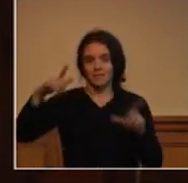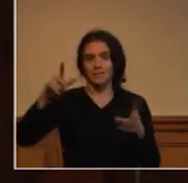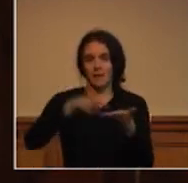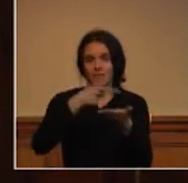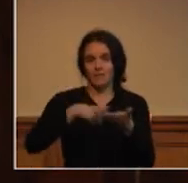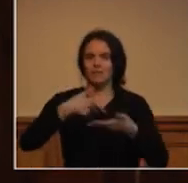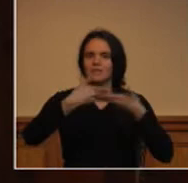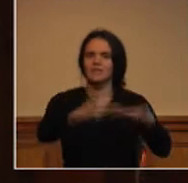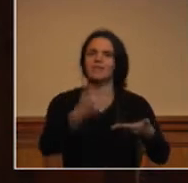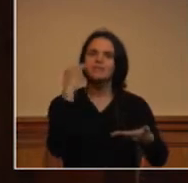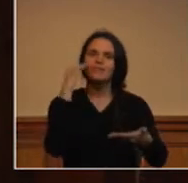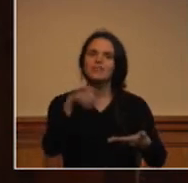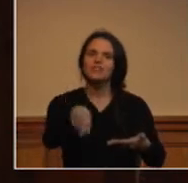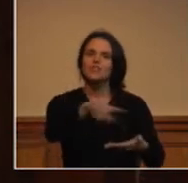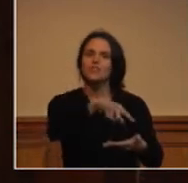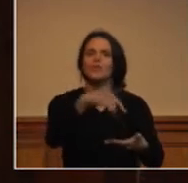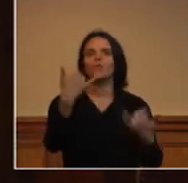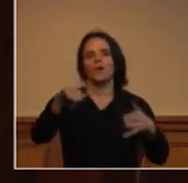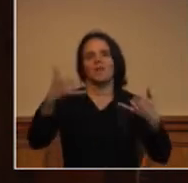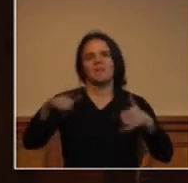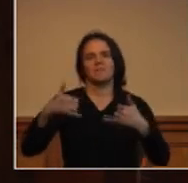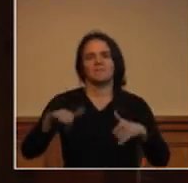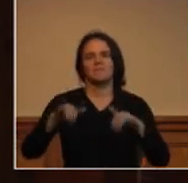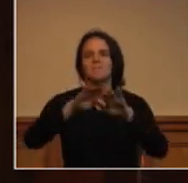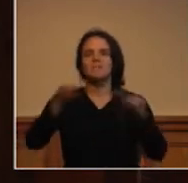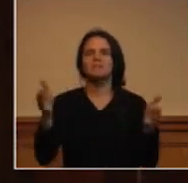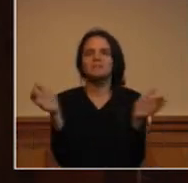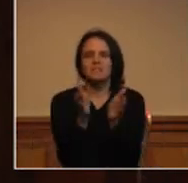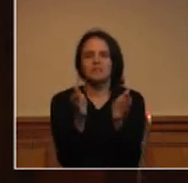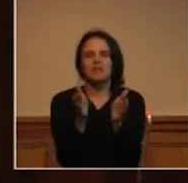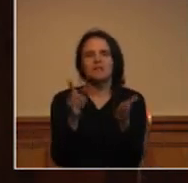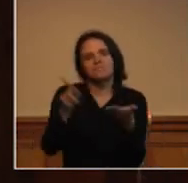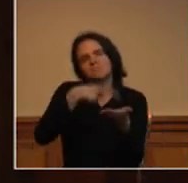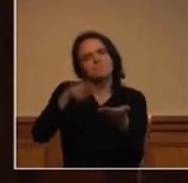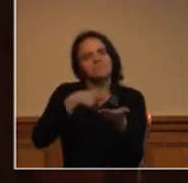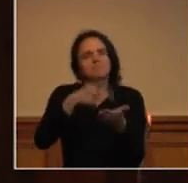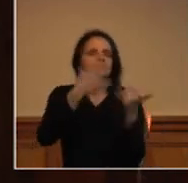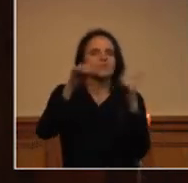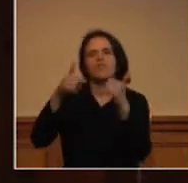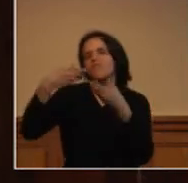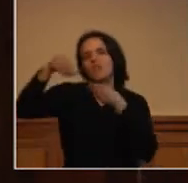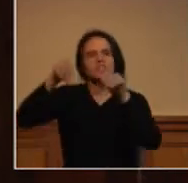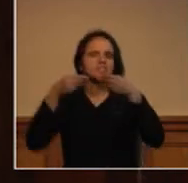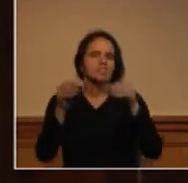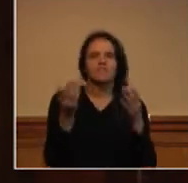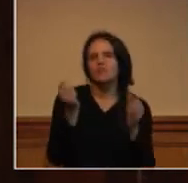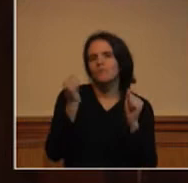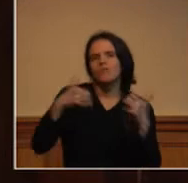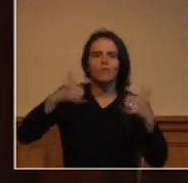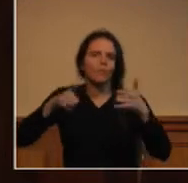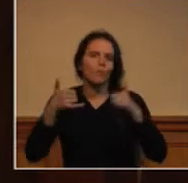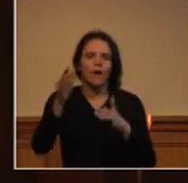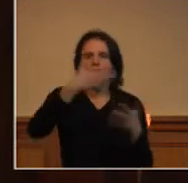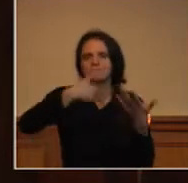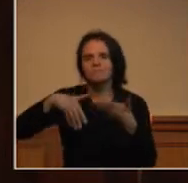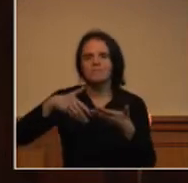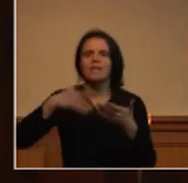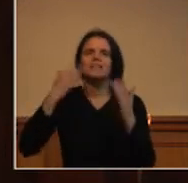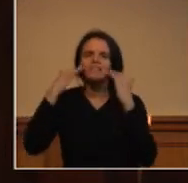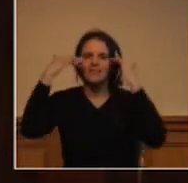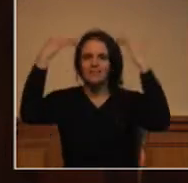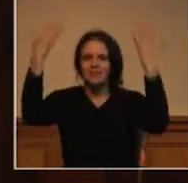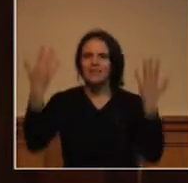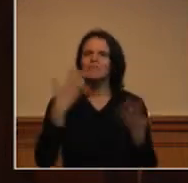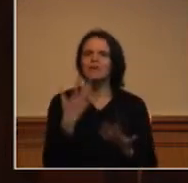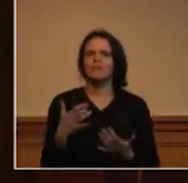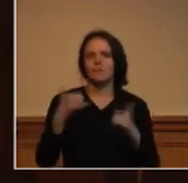y a las niñas y les permitan jugar. La mesita es orgánica, la mesita es flexible, la mesita es entretenida, la mesita es